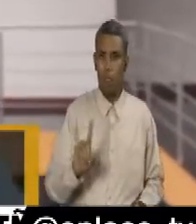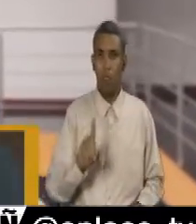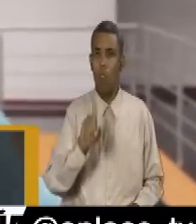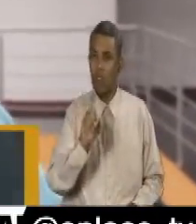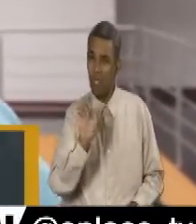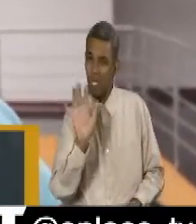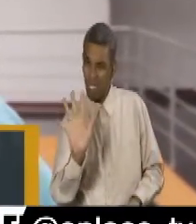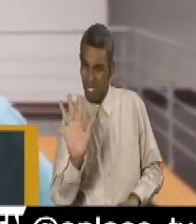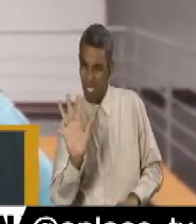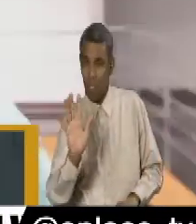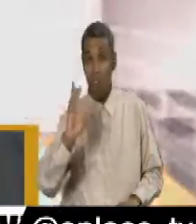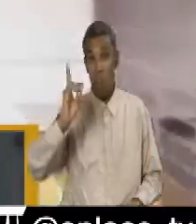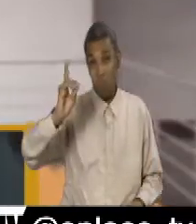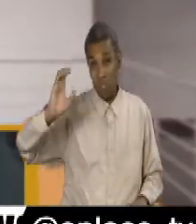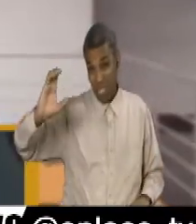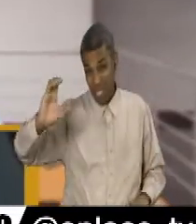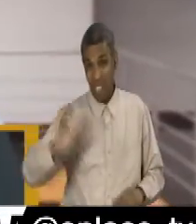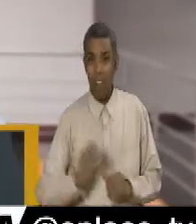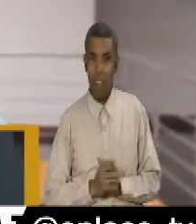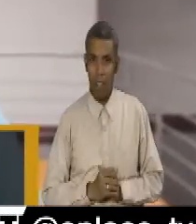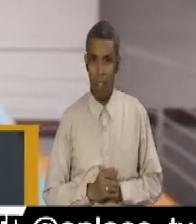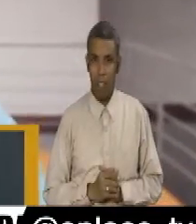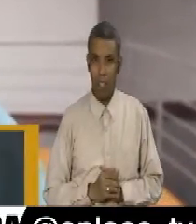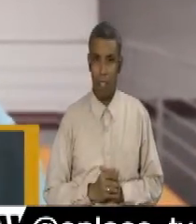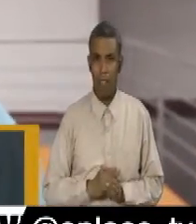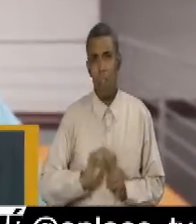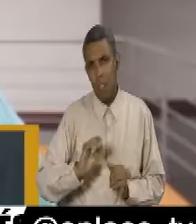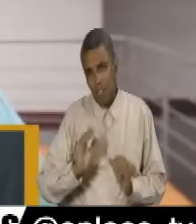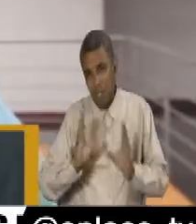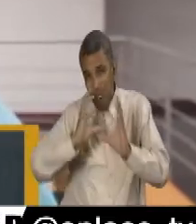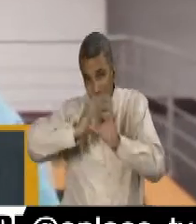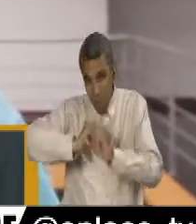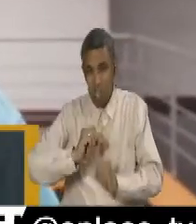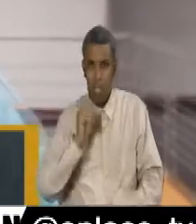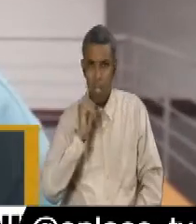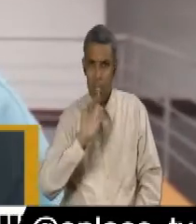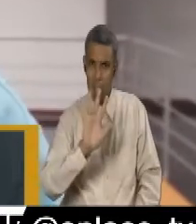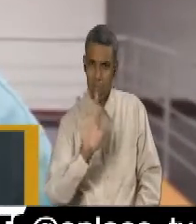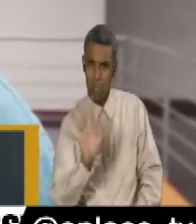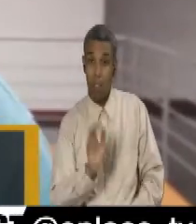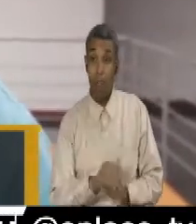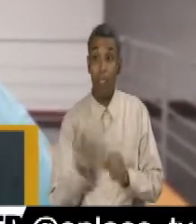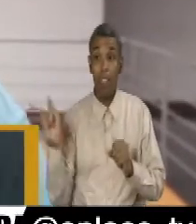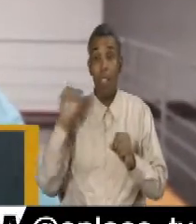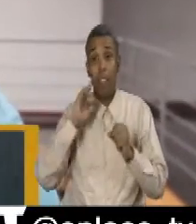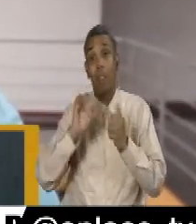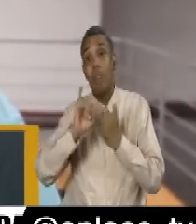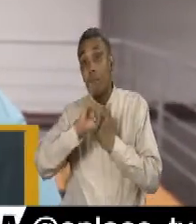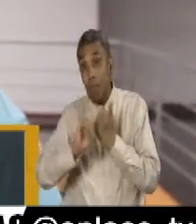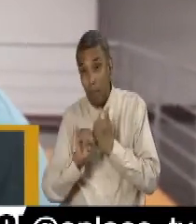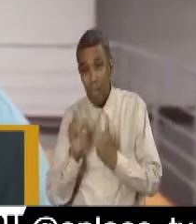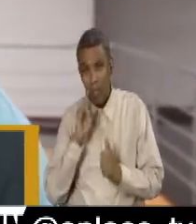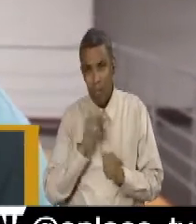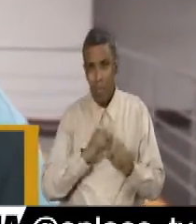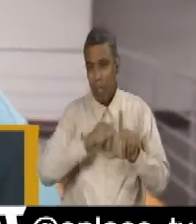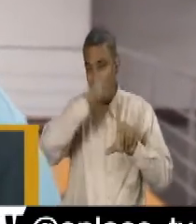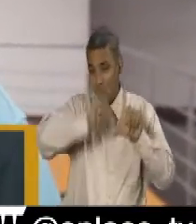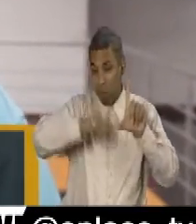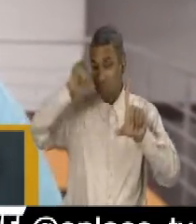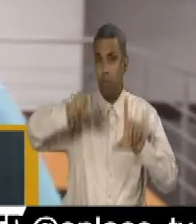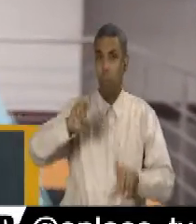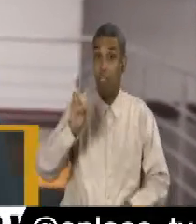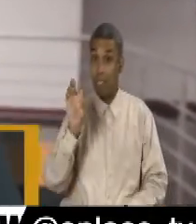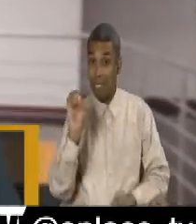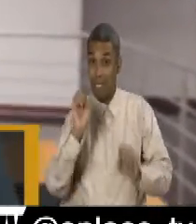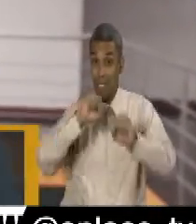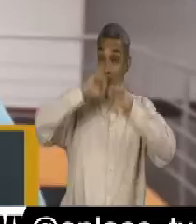noche son 55 decibeles. También hay que aclarar, sí, que en las zonas industriales debe manejarse un máximo de 70 en el día